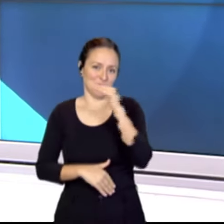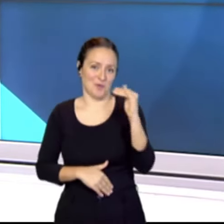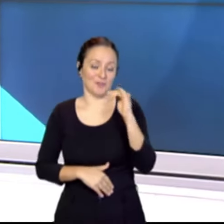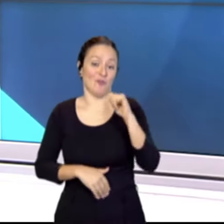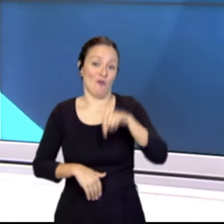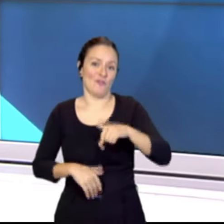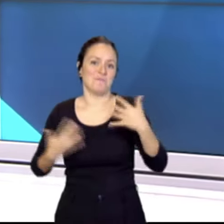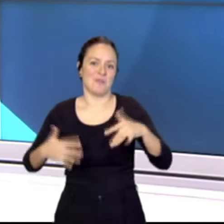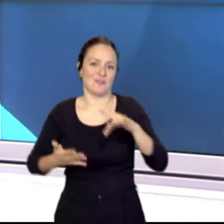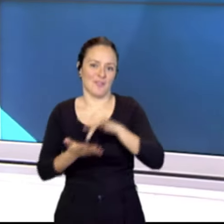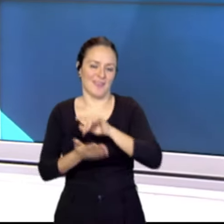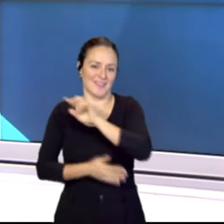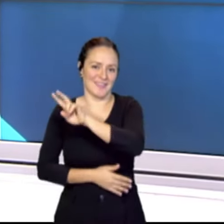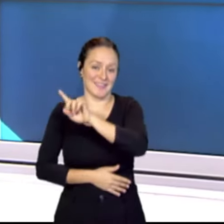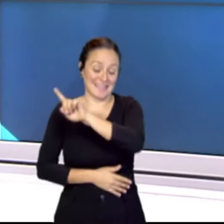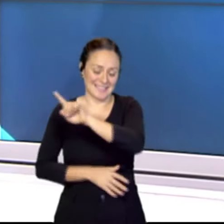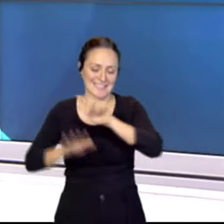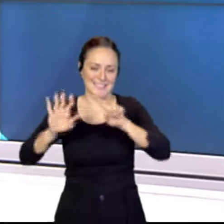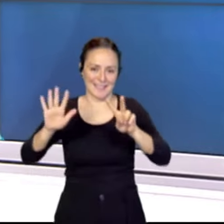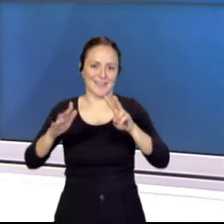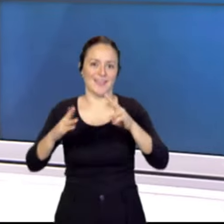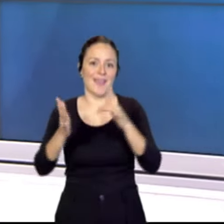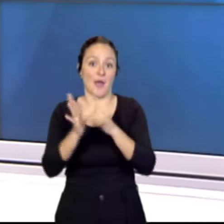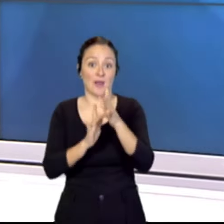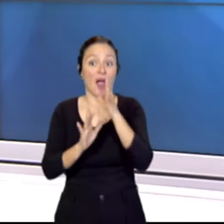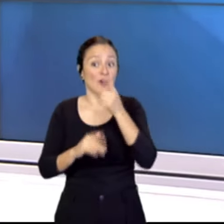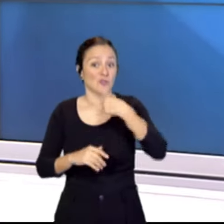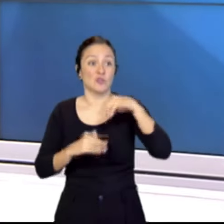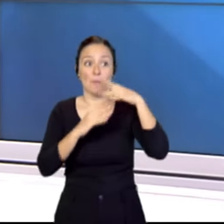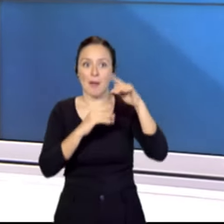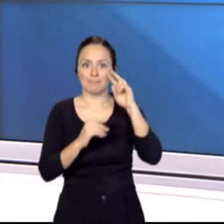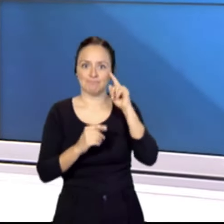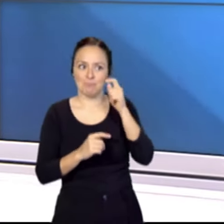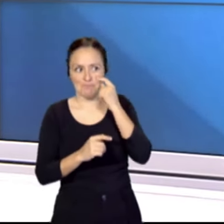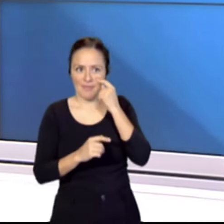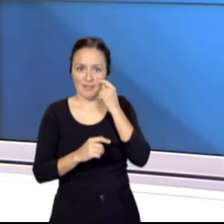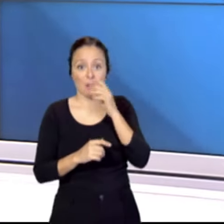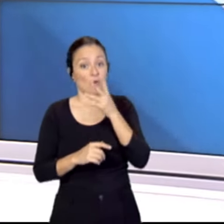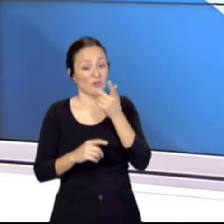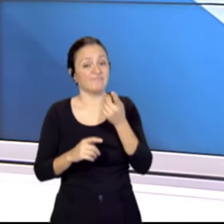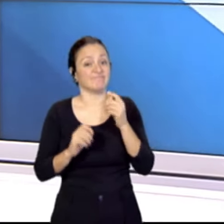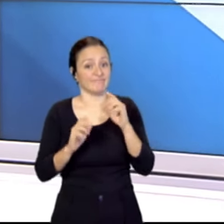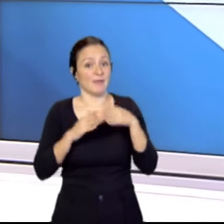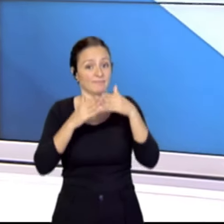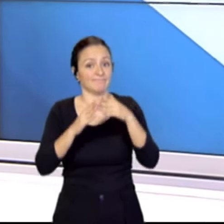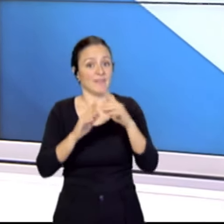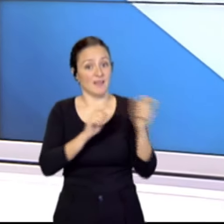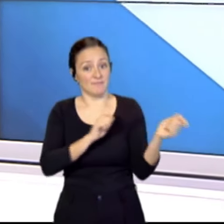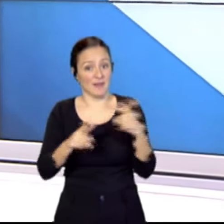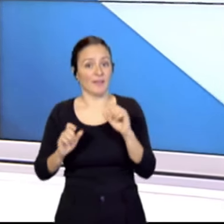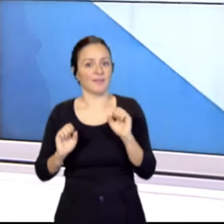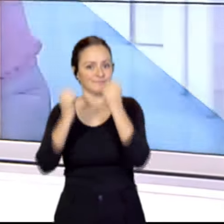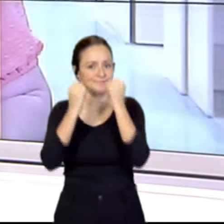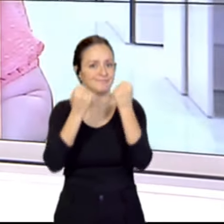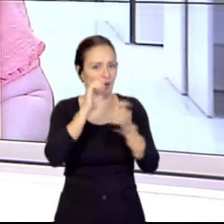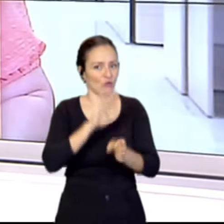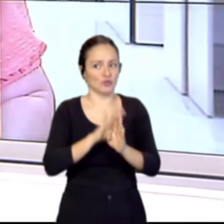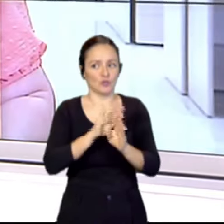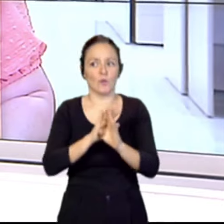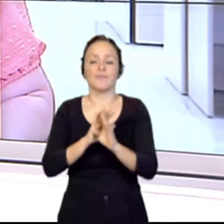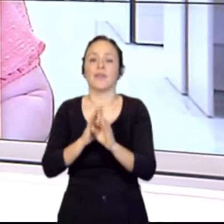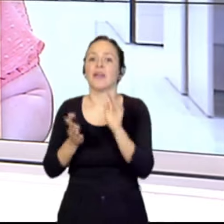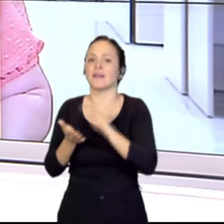17 de abril seguimos Mirando al mar porque continúan produciéndose rescates de migrantes en nuestras costas redacción Jessica Díaz qué